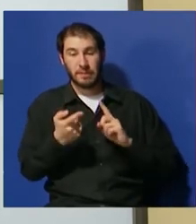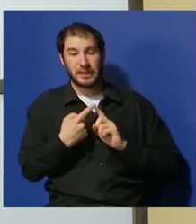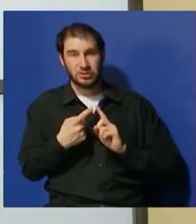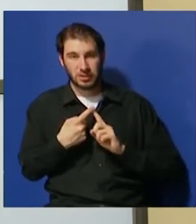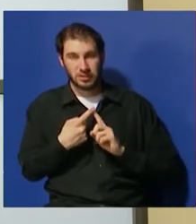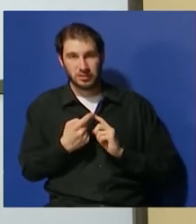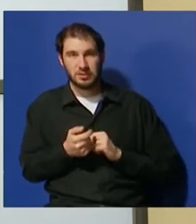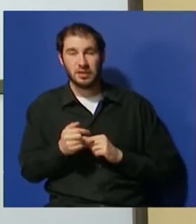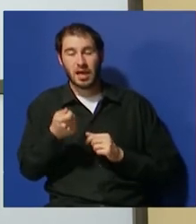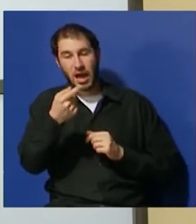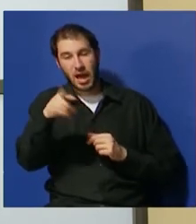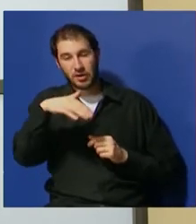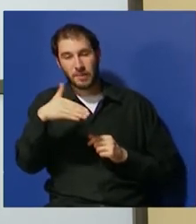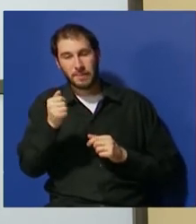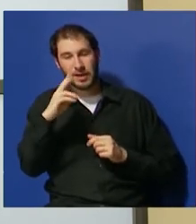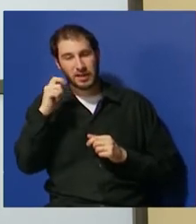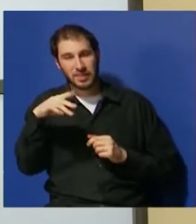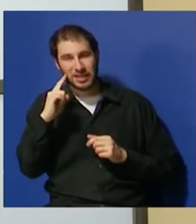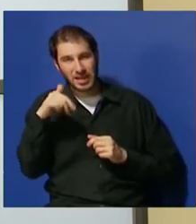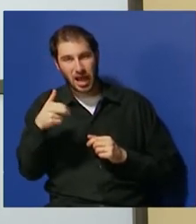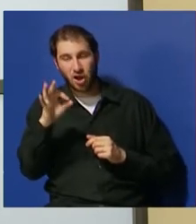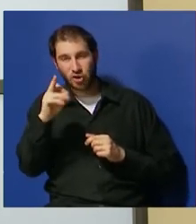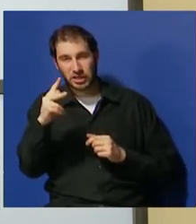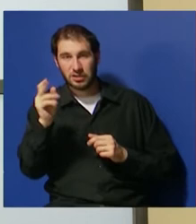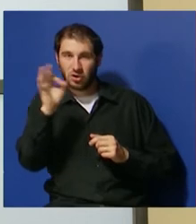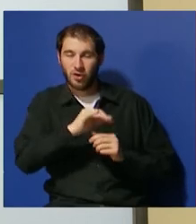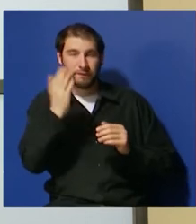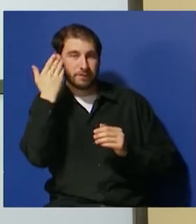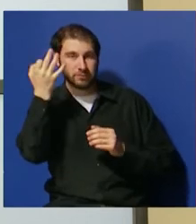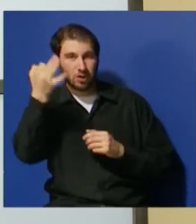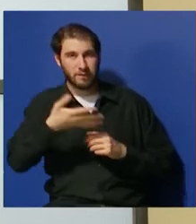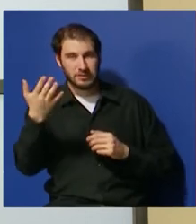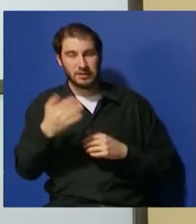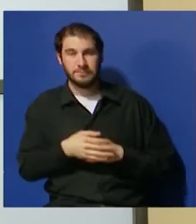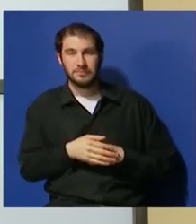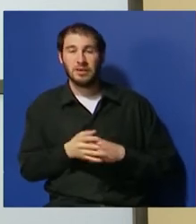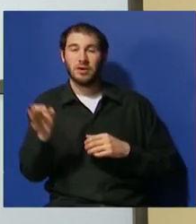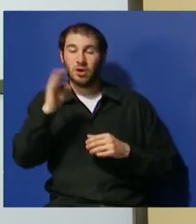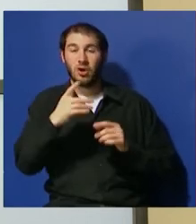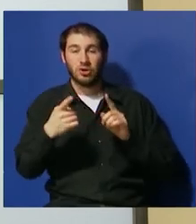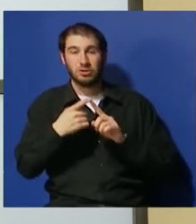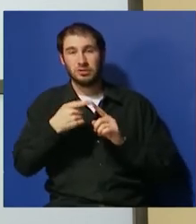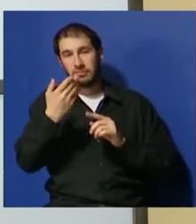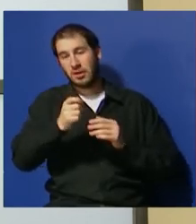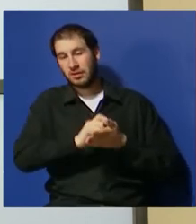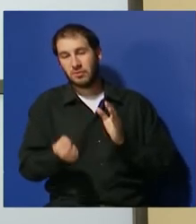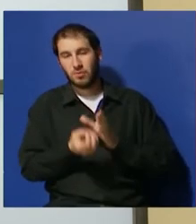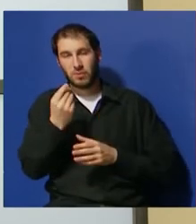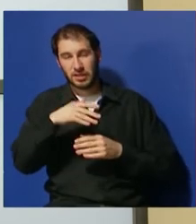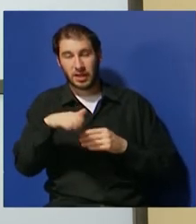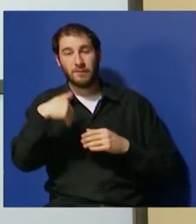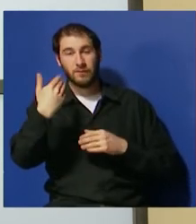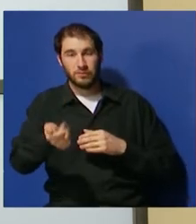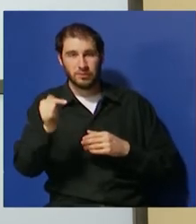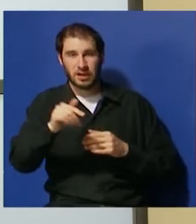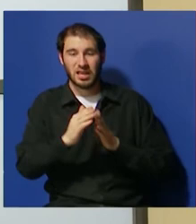a través de @mariandinaok en Twitter o en la página oficial de Facebook de Mariandina. O contactando a cualquiera de los autores. Perfecto. Próximamente vamos a